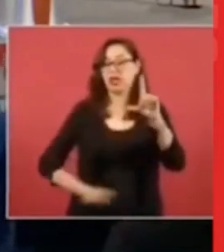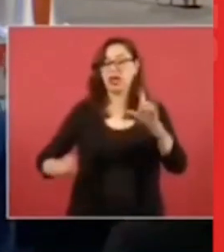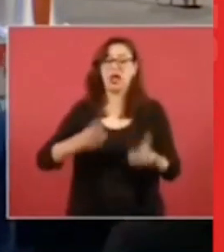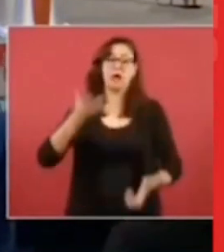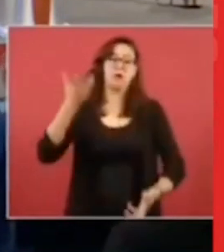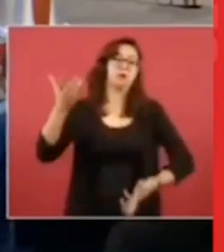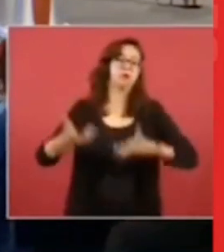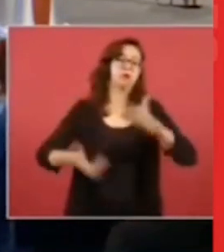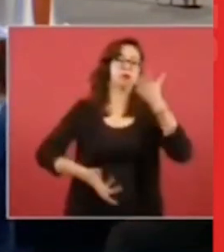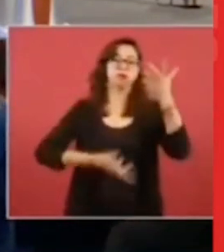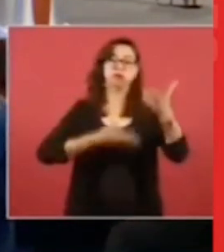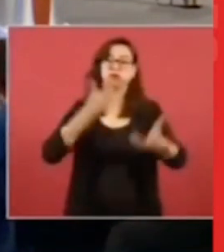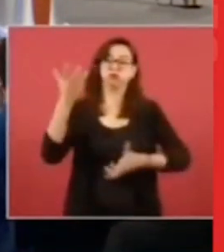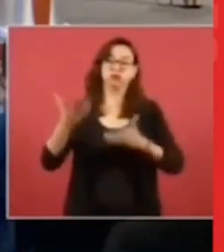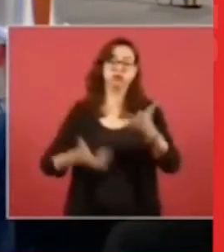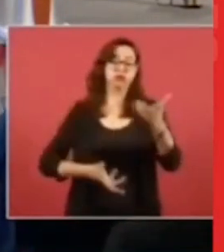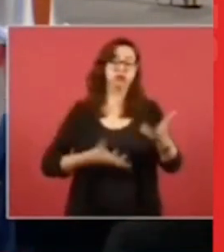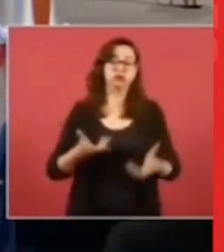El infierno.